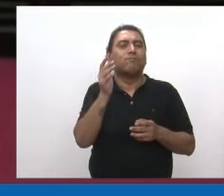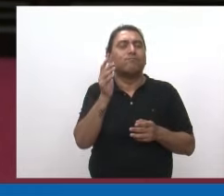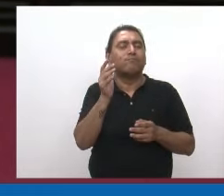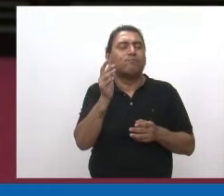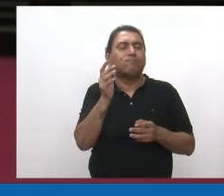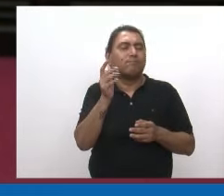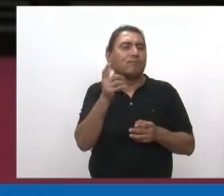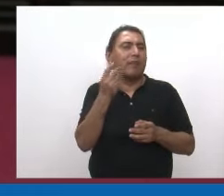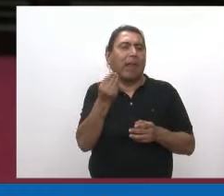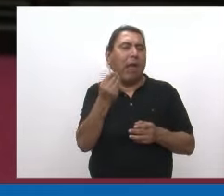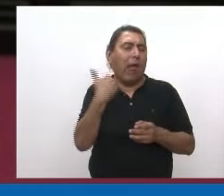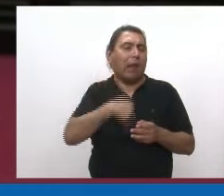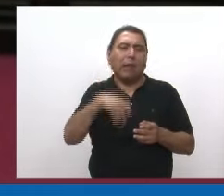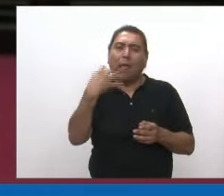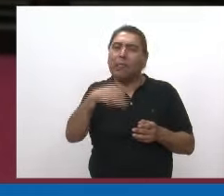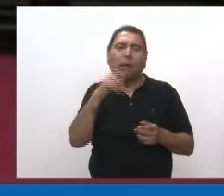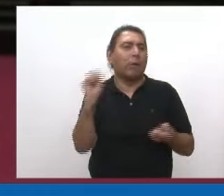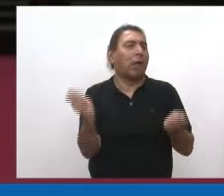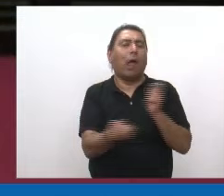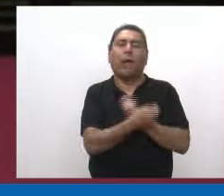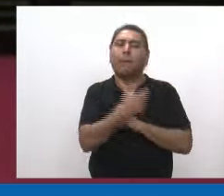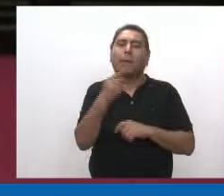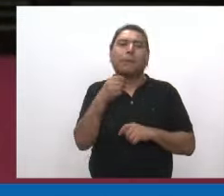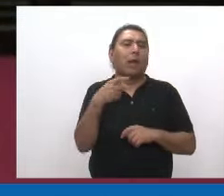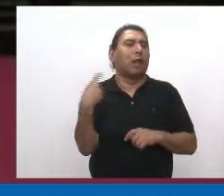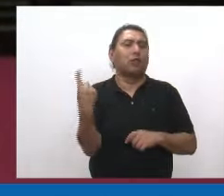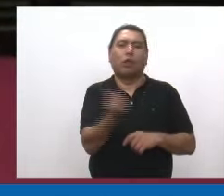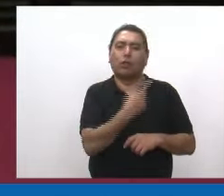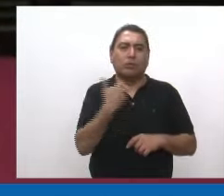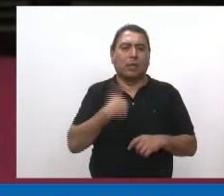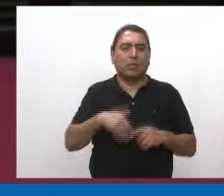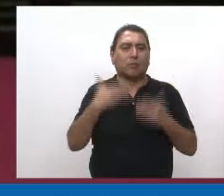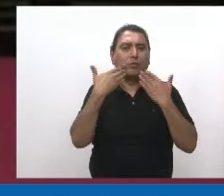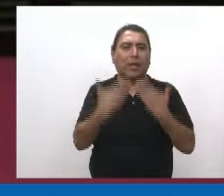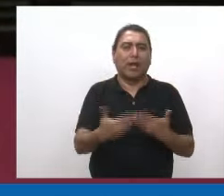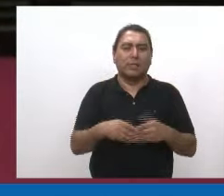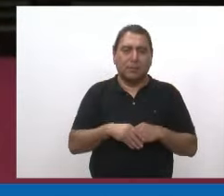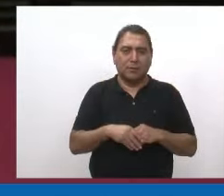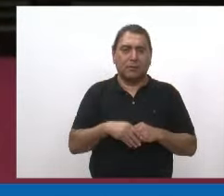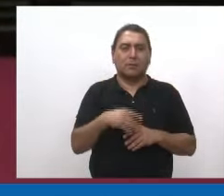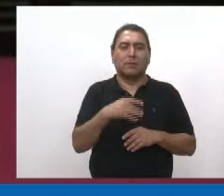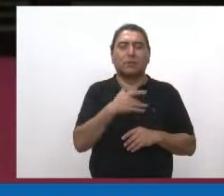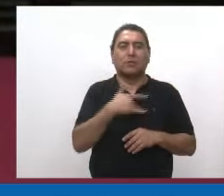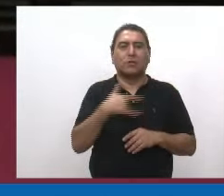Argentina tiene que cambiar para el bien de todos los argentinos. Muchas gracias, presidente.